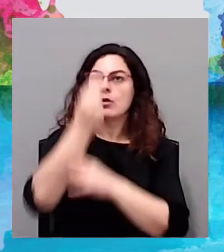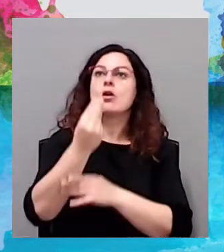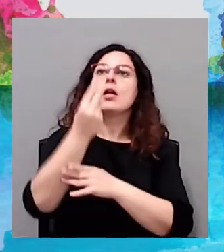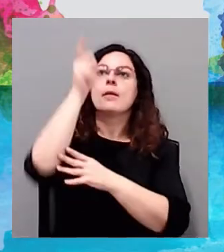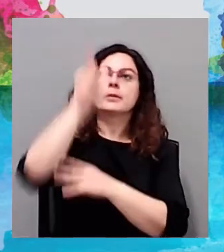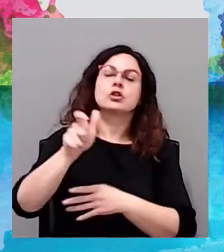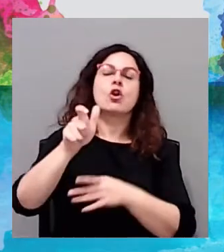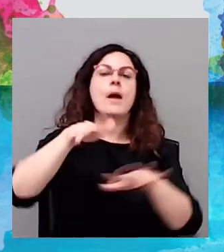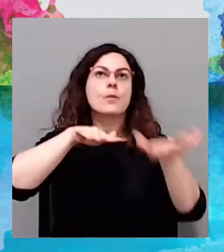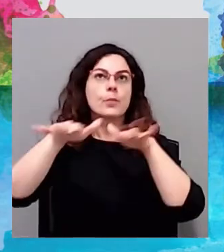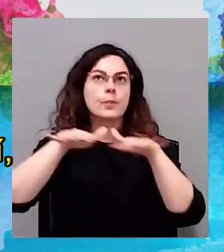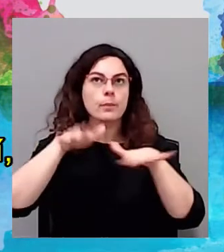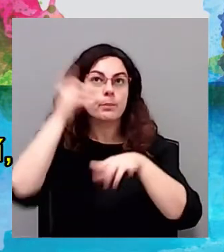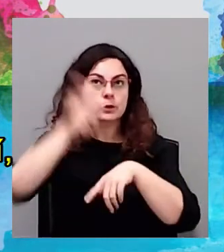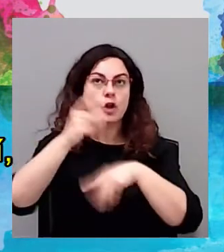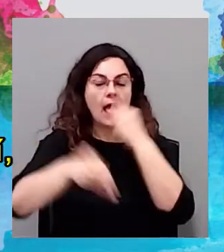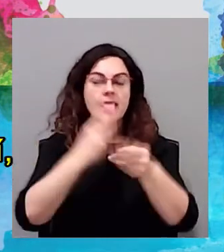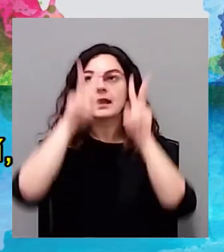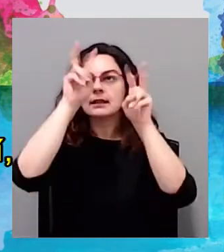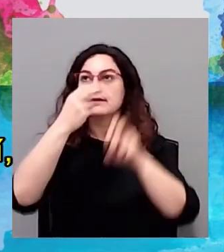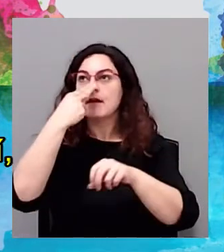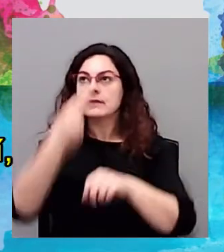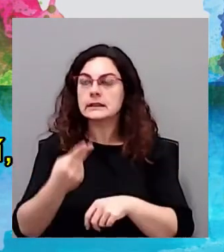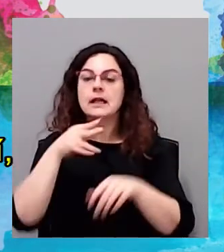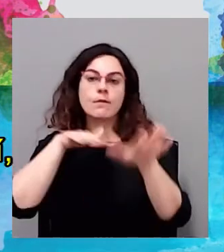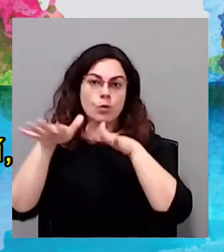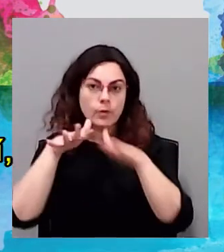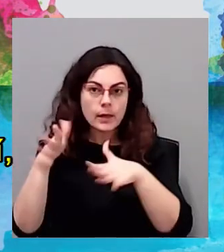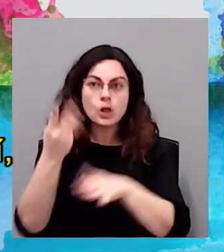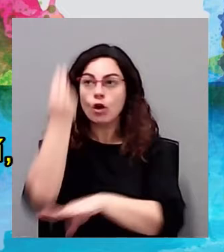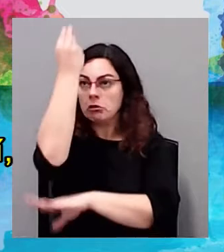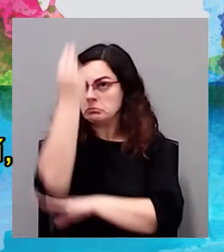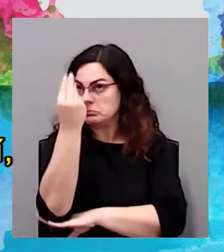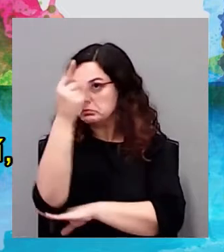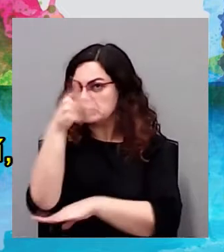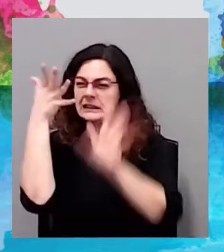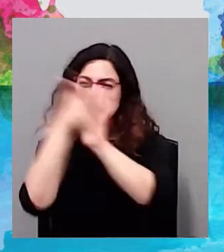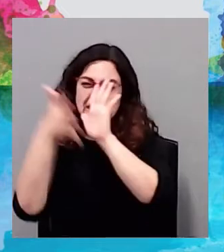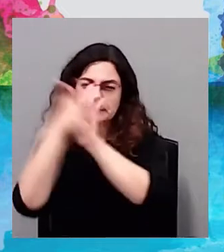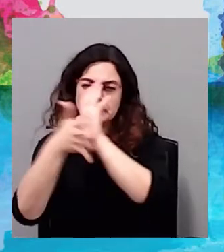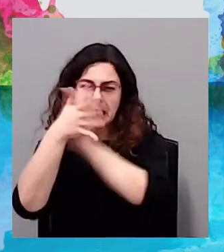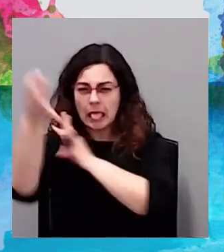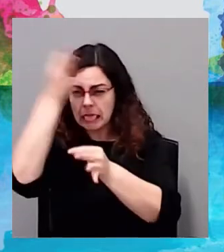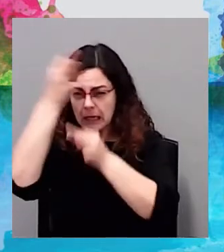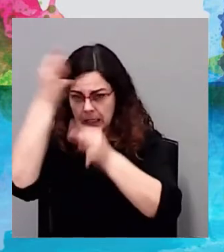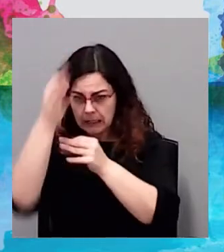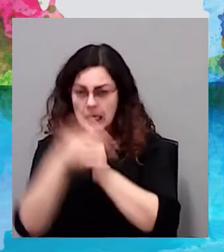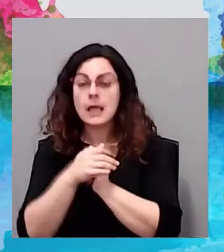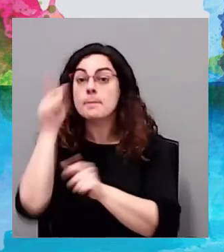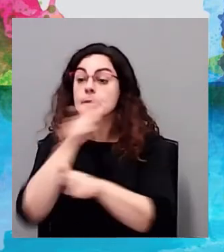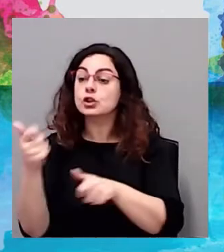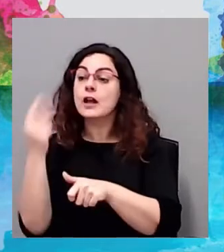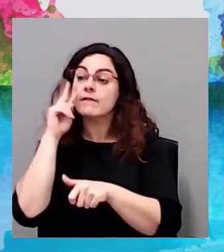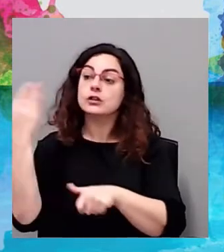el movimiento, el tema de la visita, luego la audiodescripción de la obra de arte en sí, Comentarios de los visitantes, muy importante. Luego